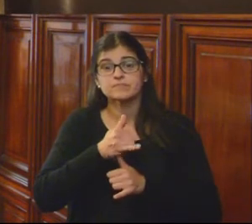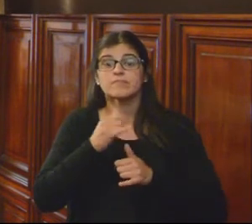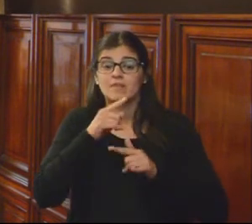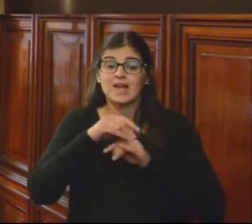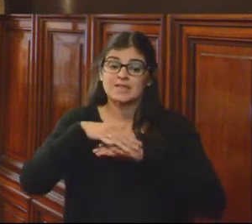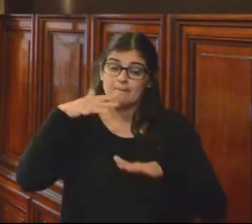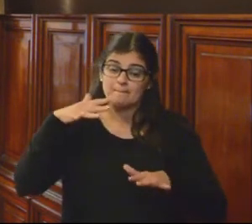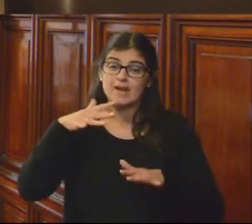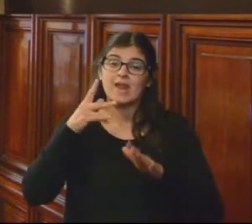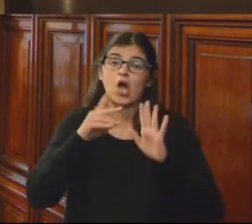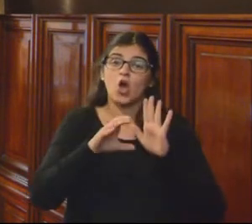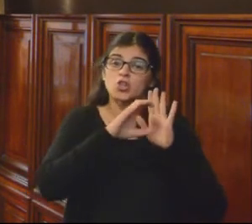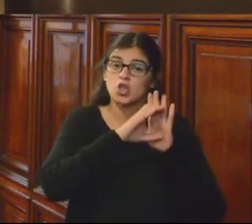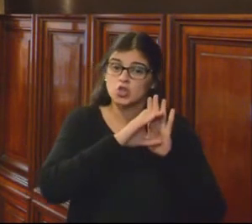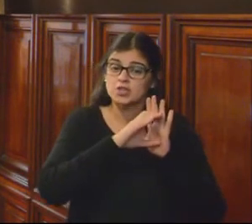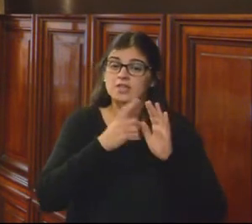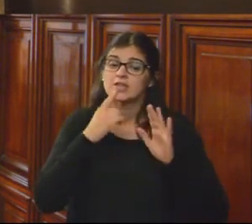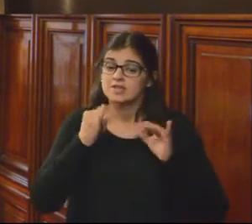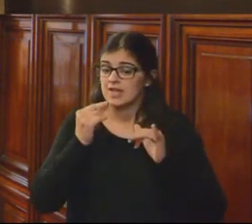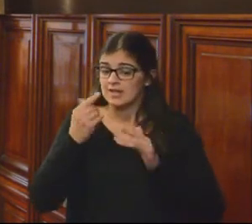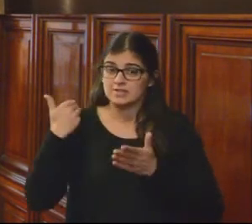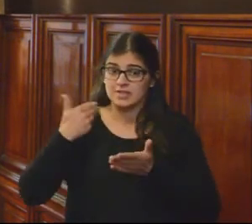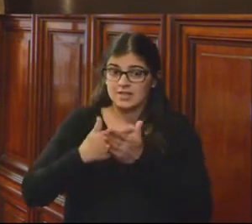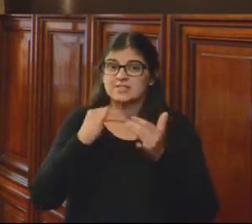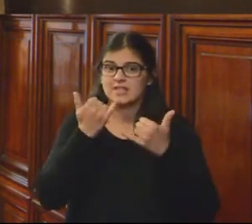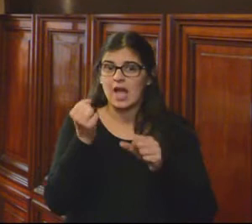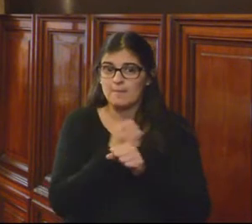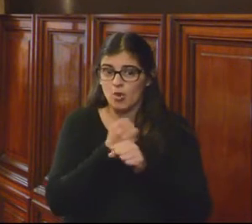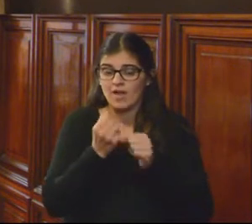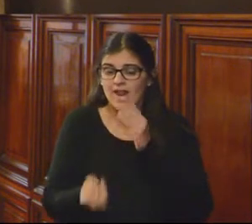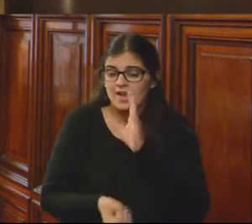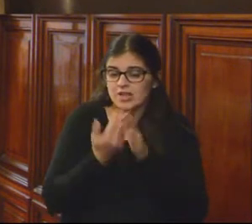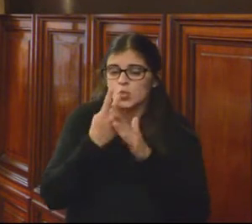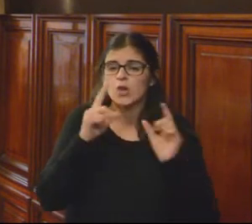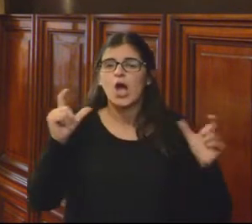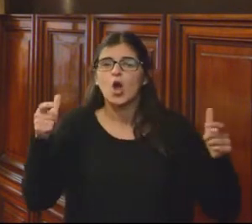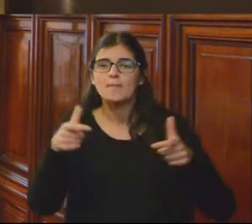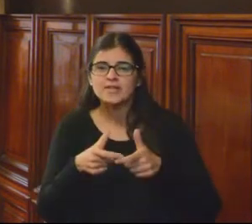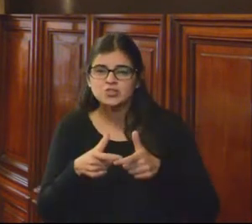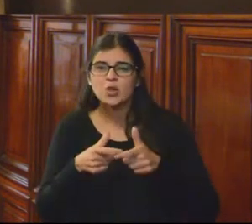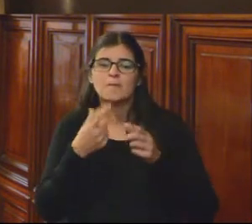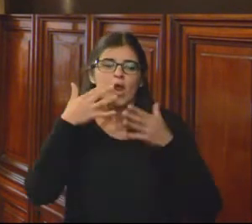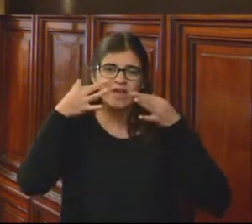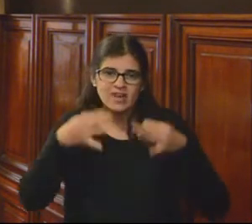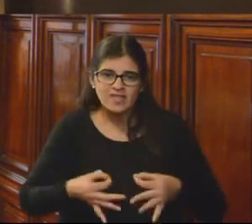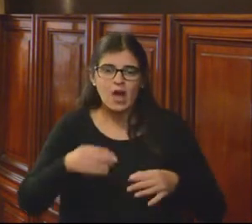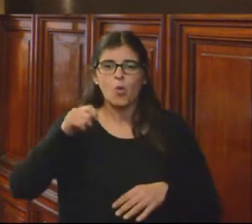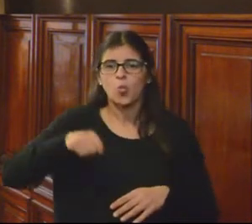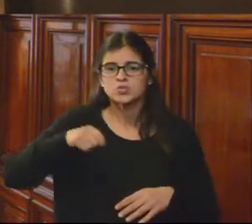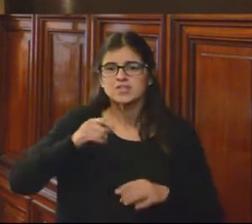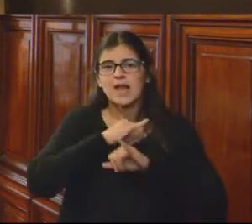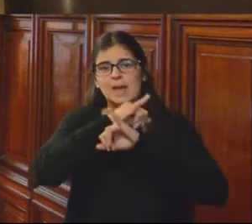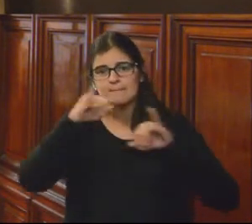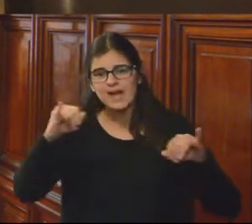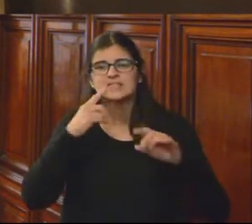Asamblea Nacional Constituyente ha sido recientemente aprobada la creación de una comisión por la verdad, la justicia, la paz y